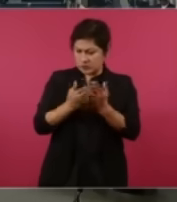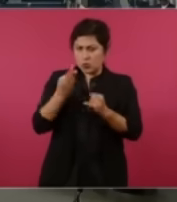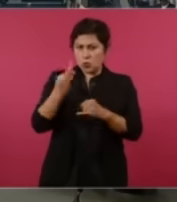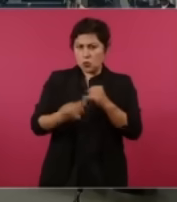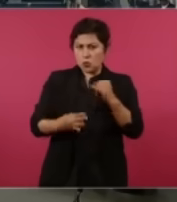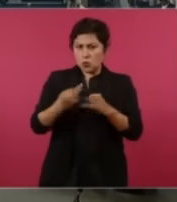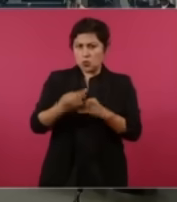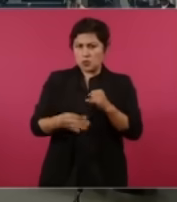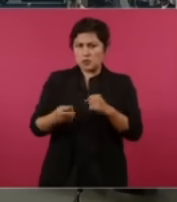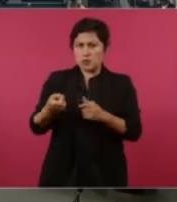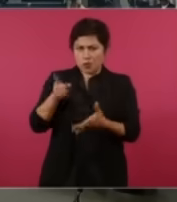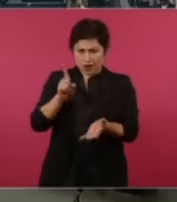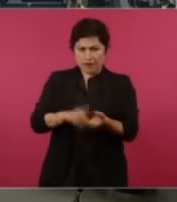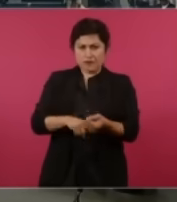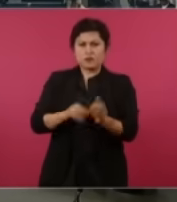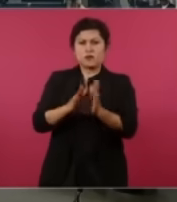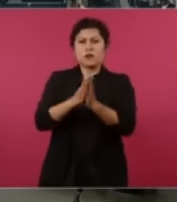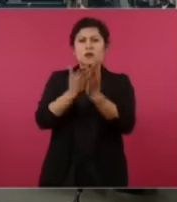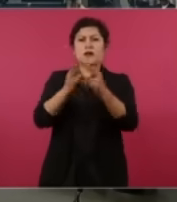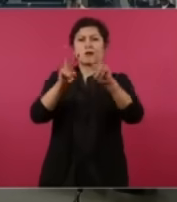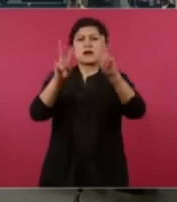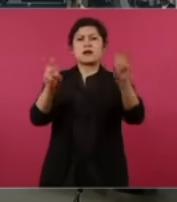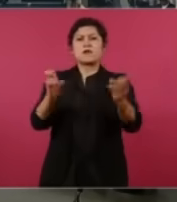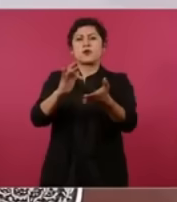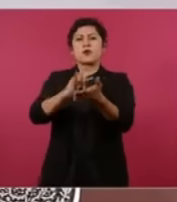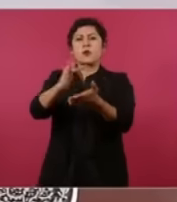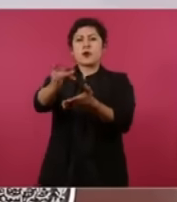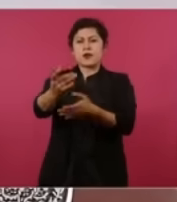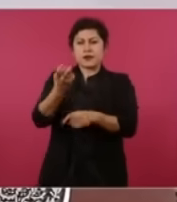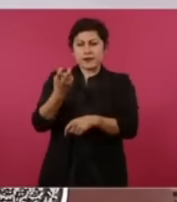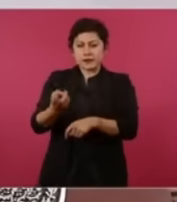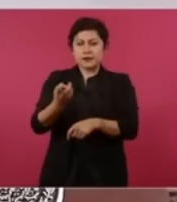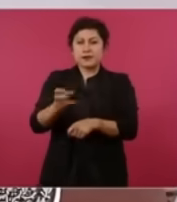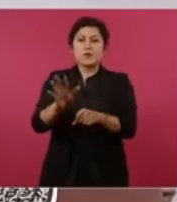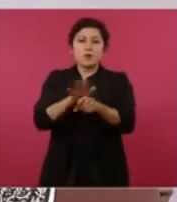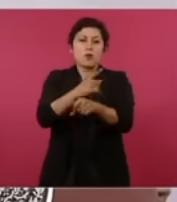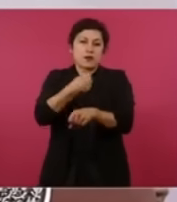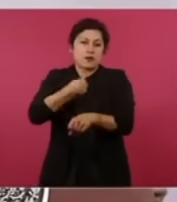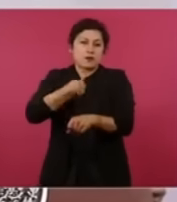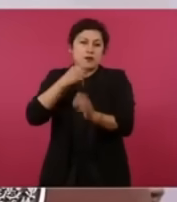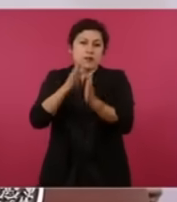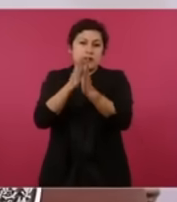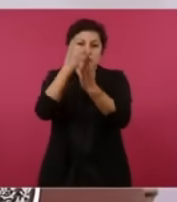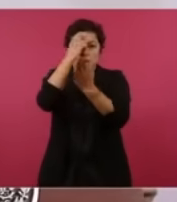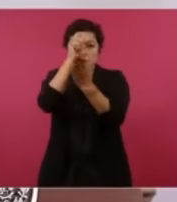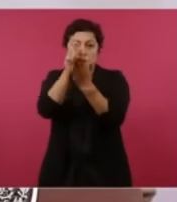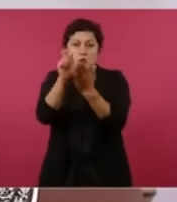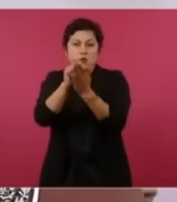en el de Gracias, porque se va dirigido a los jóvenes.